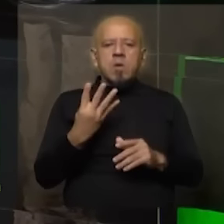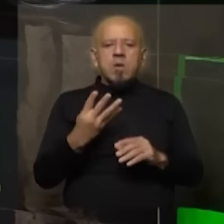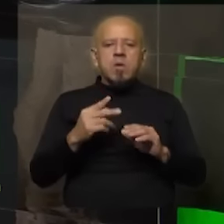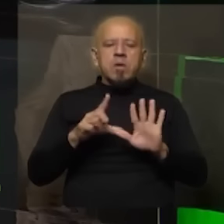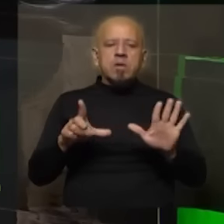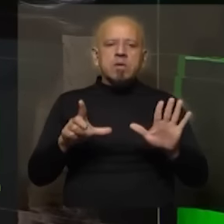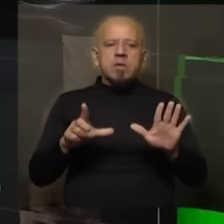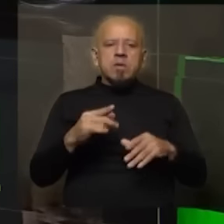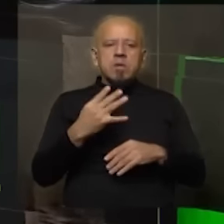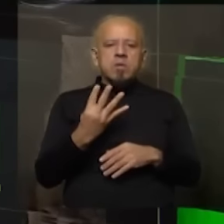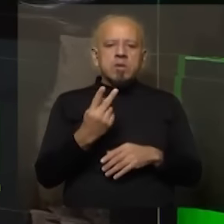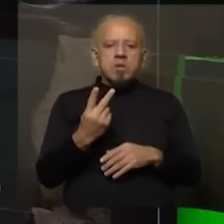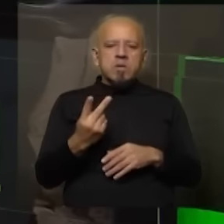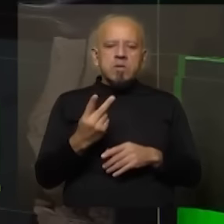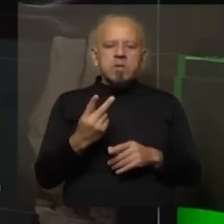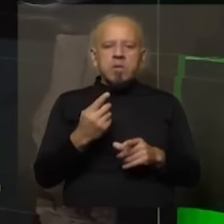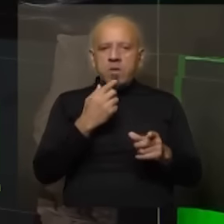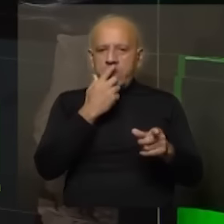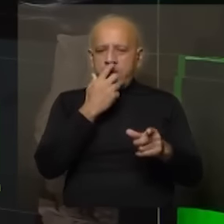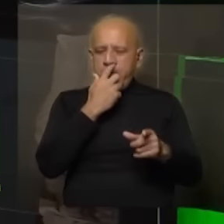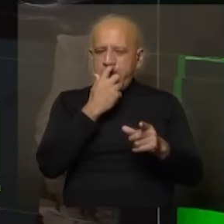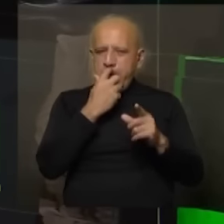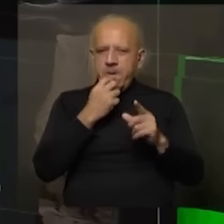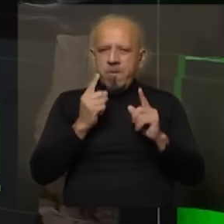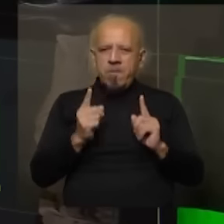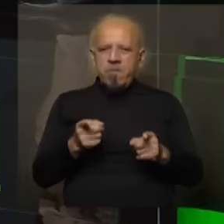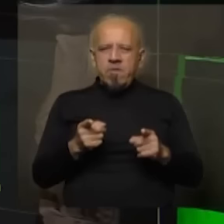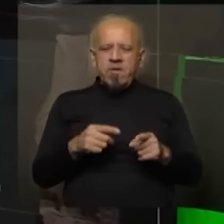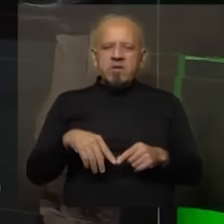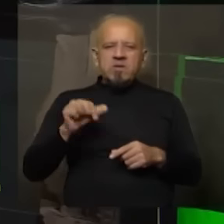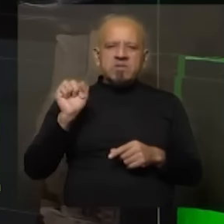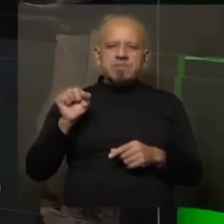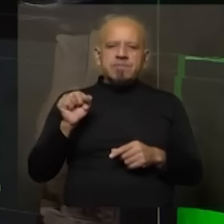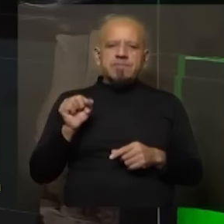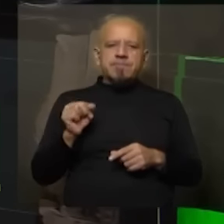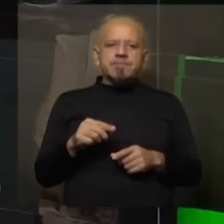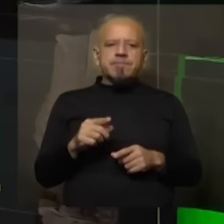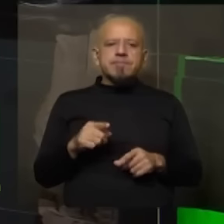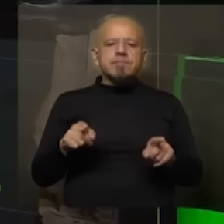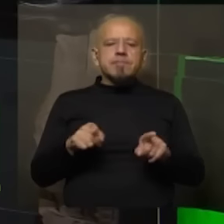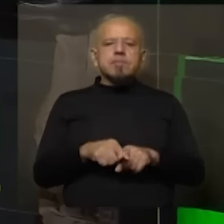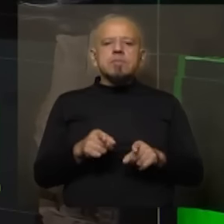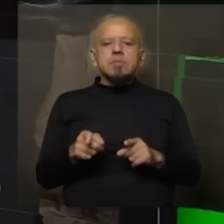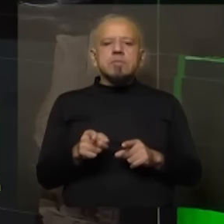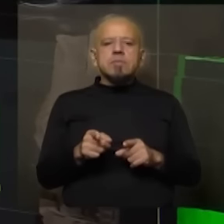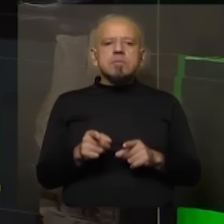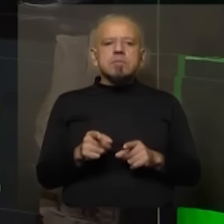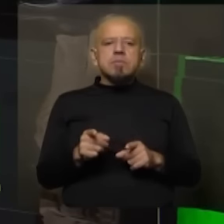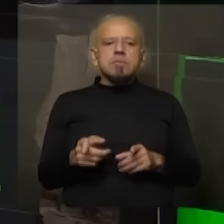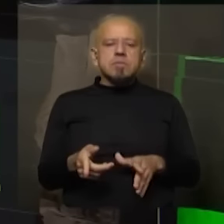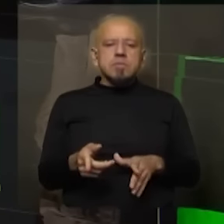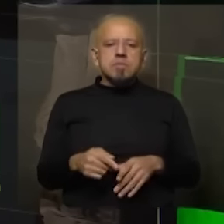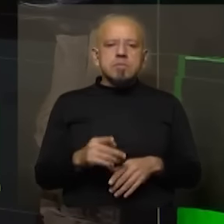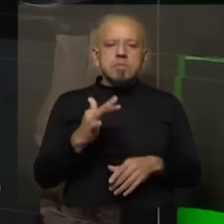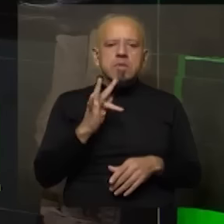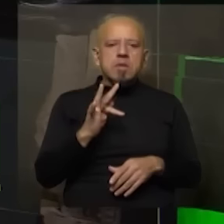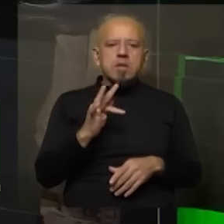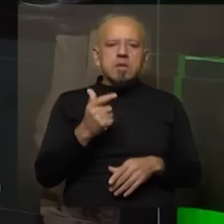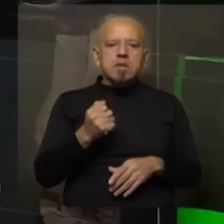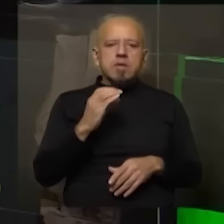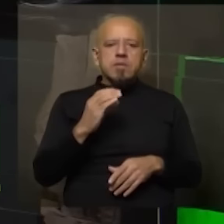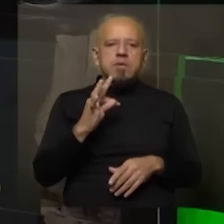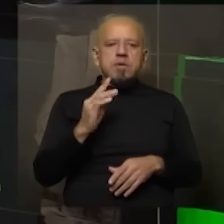42. Opción, que también tiene una encuesta reciente, igualados ambos bloques. Y Factum, que